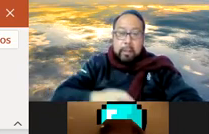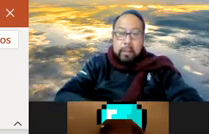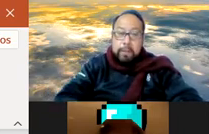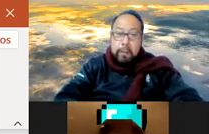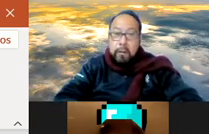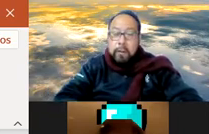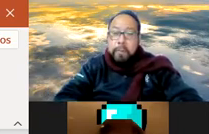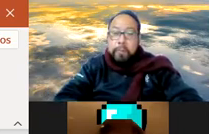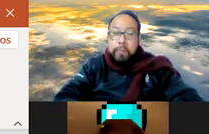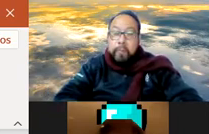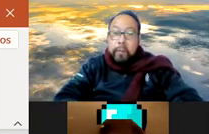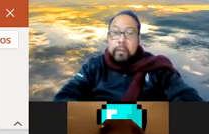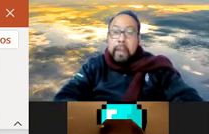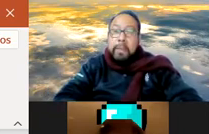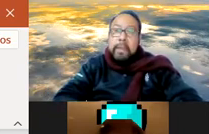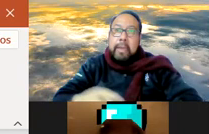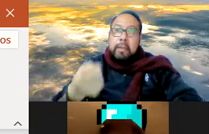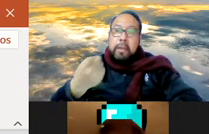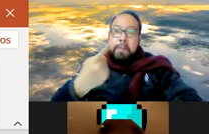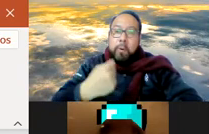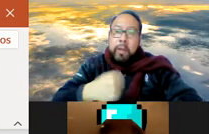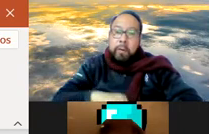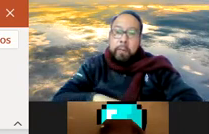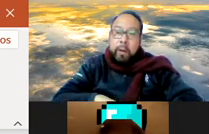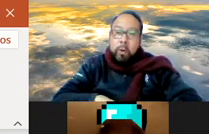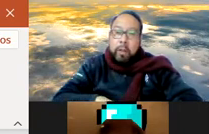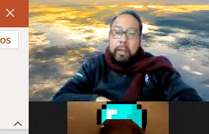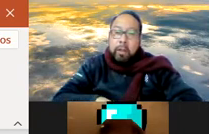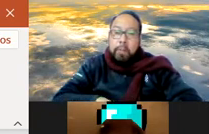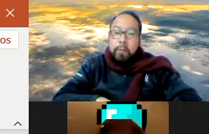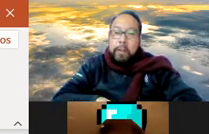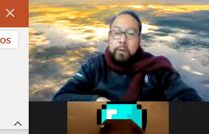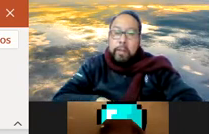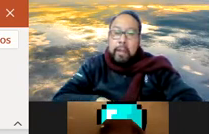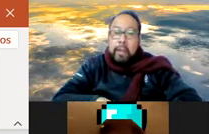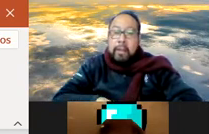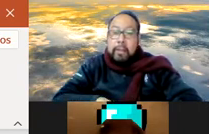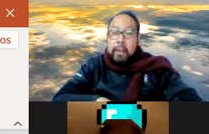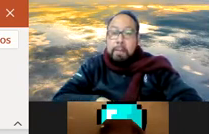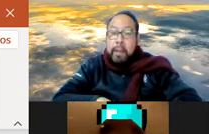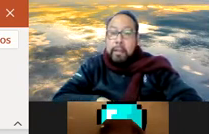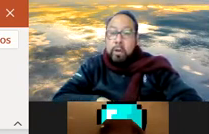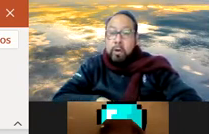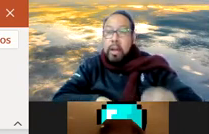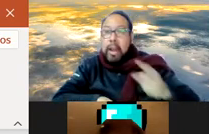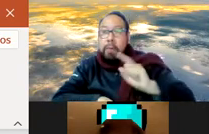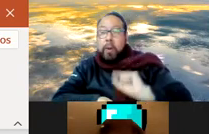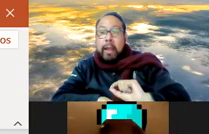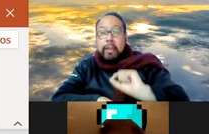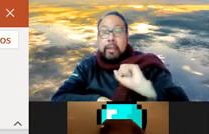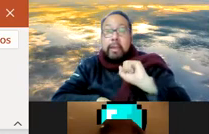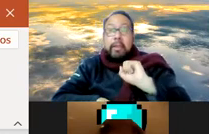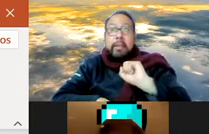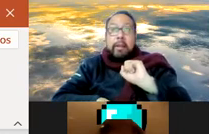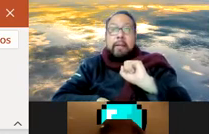género científico también se puede volver un género profesional del medio